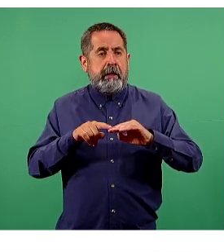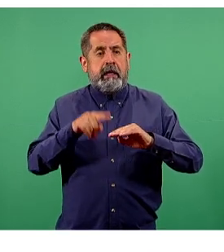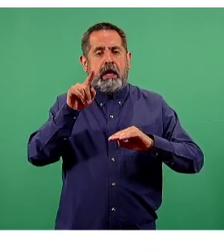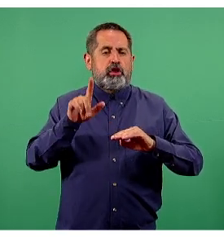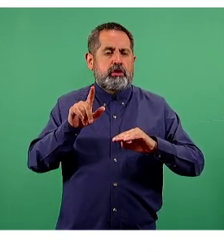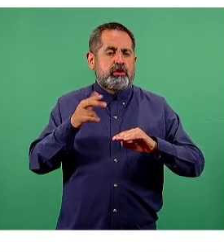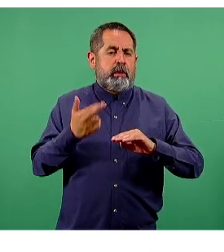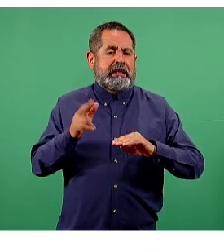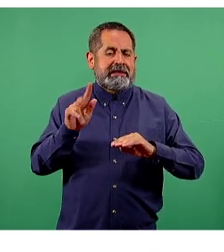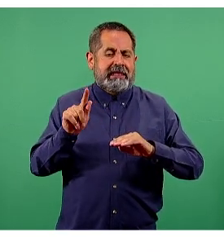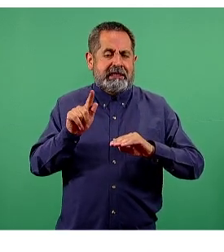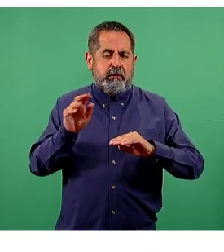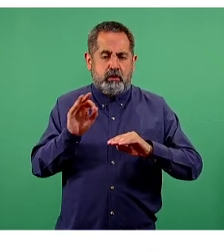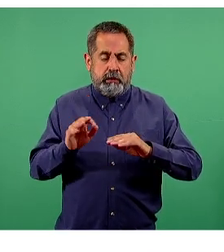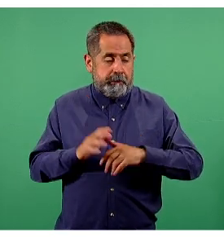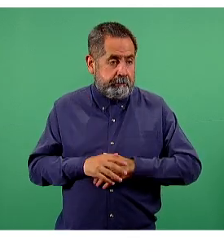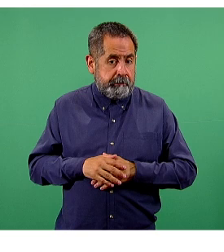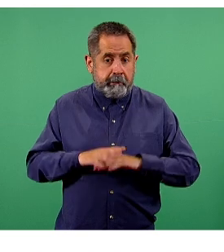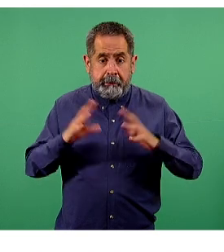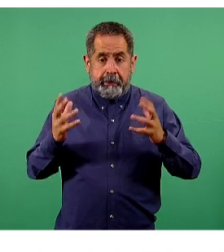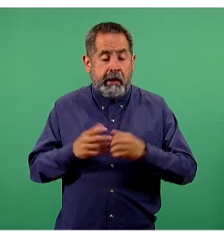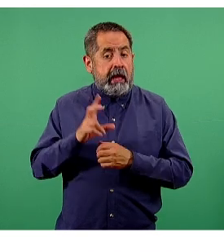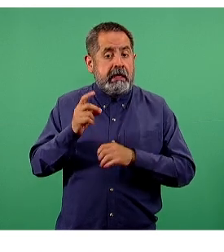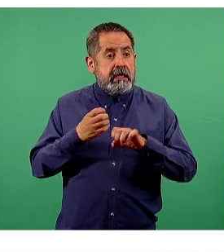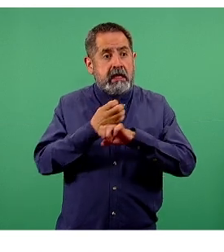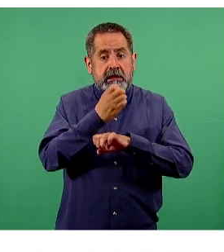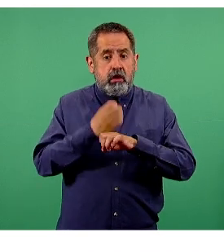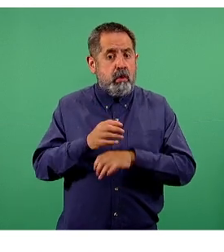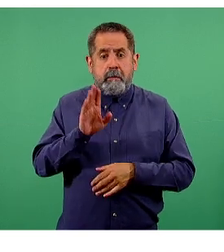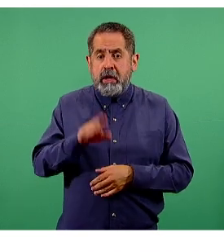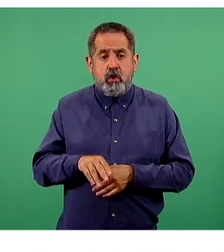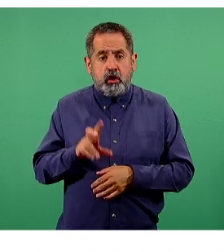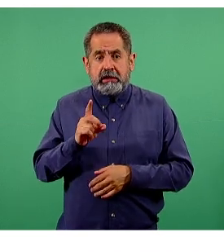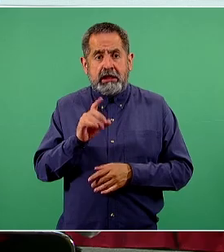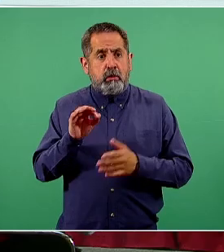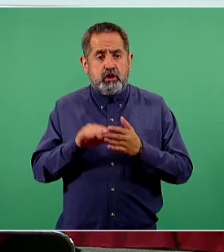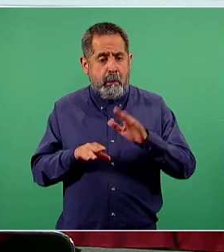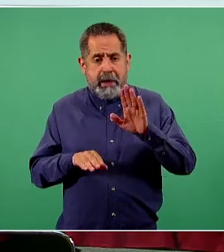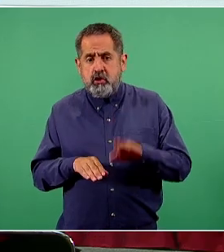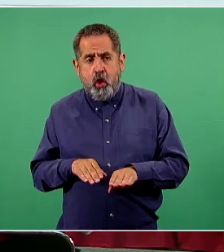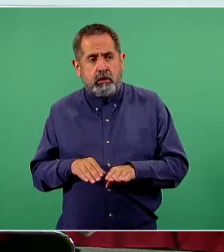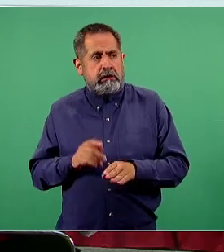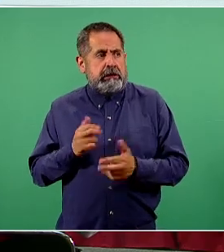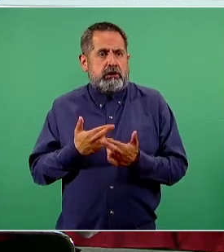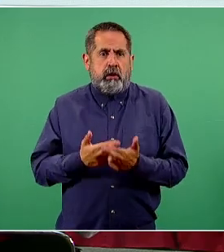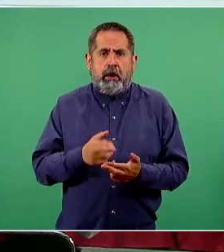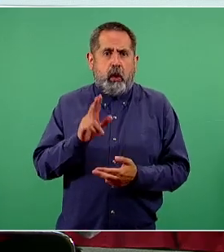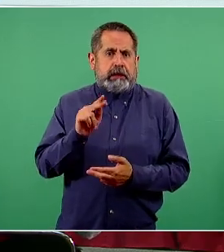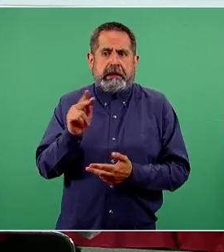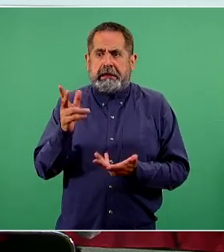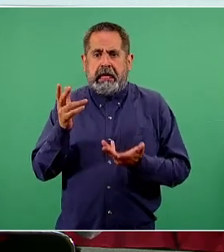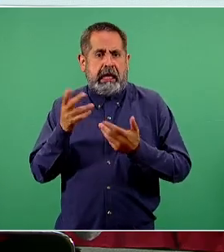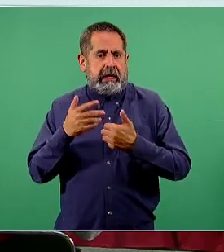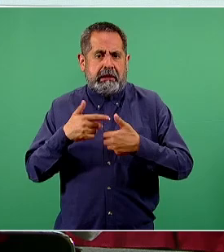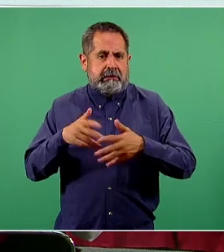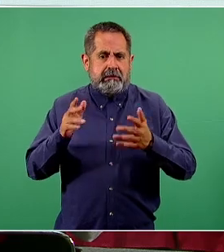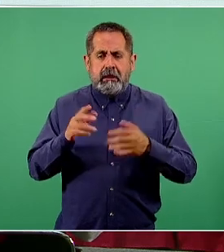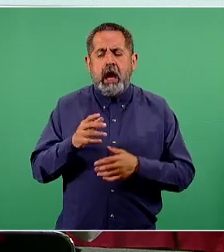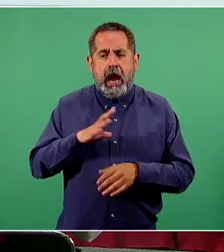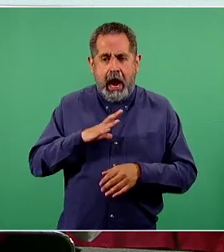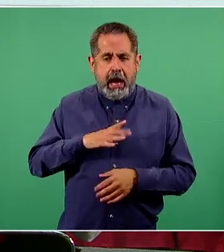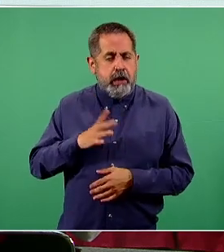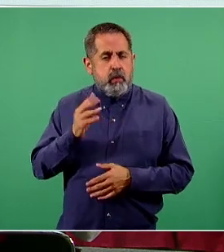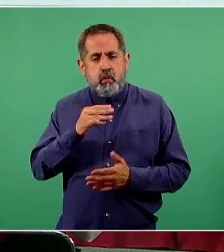gran mayoría en México, tienen menos del 30% de ocupación de sus camas con ventilador, lo cual el día de hoy, por ejemplo, deja más de